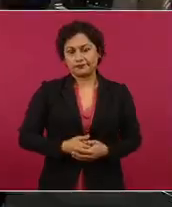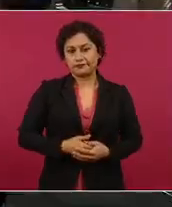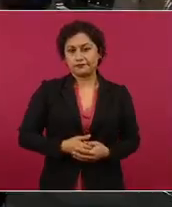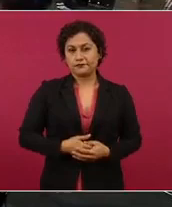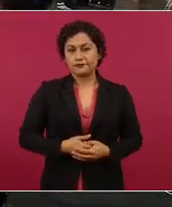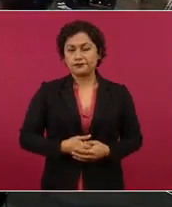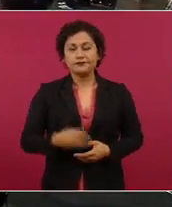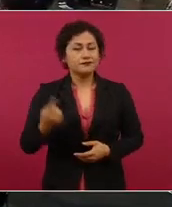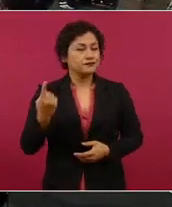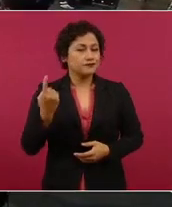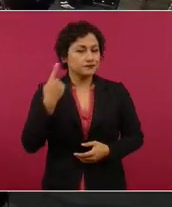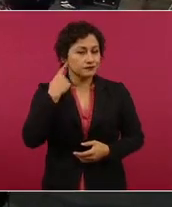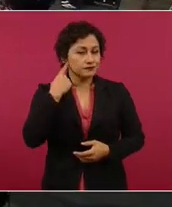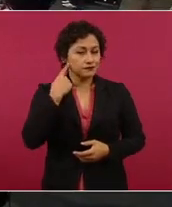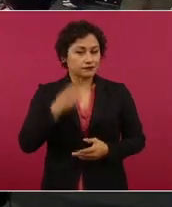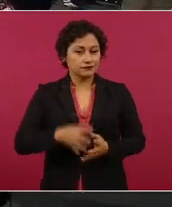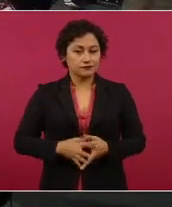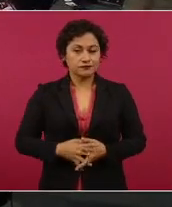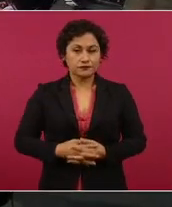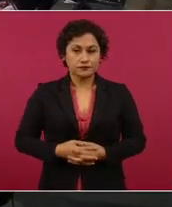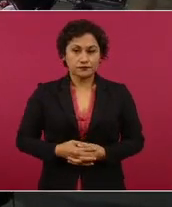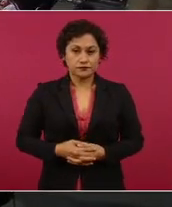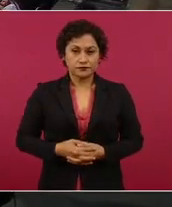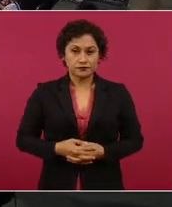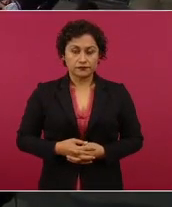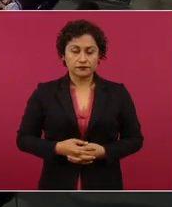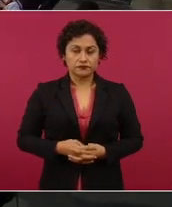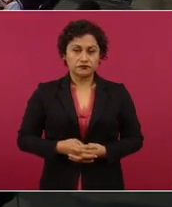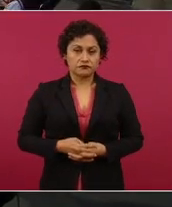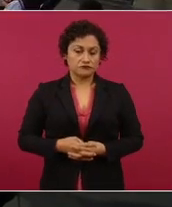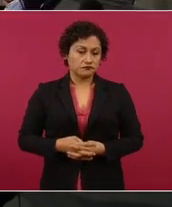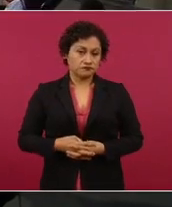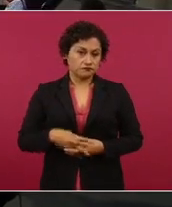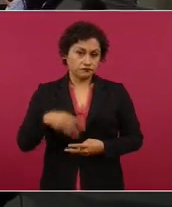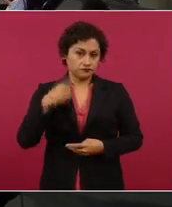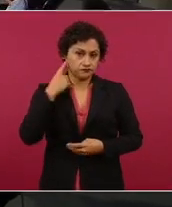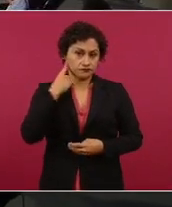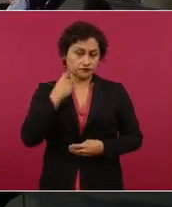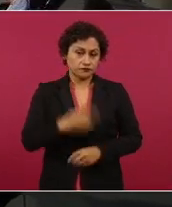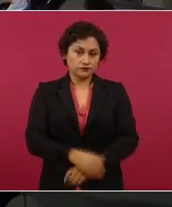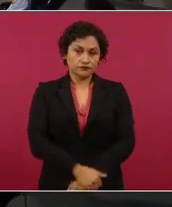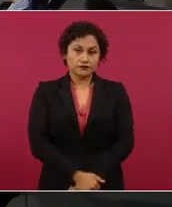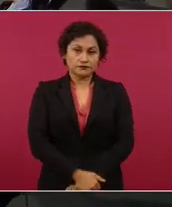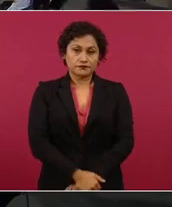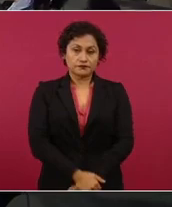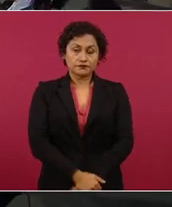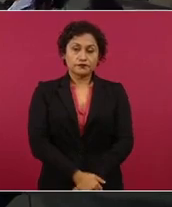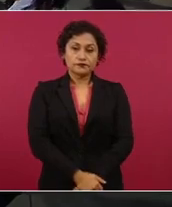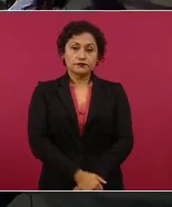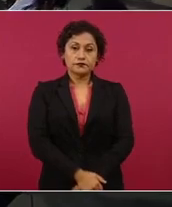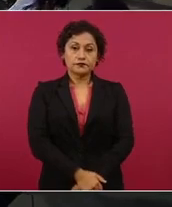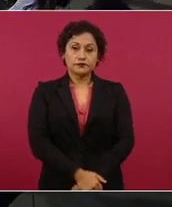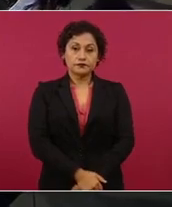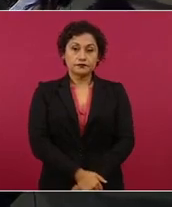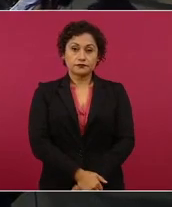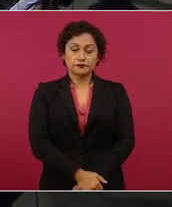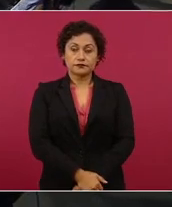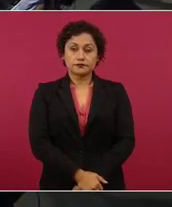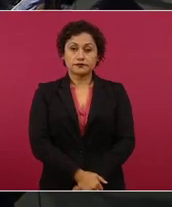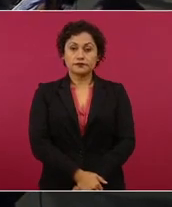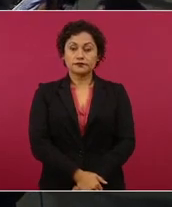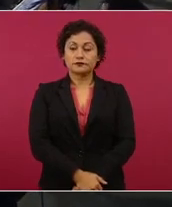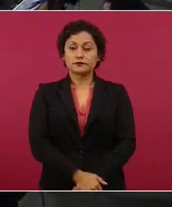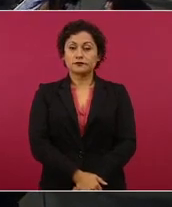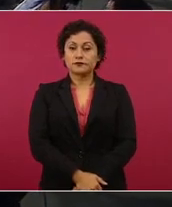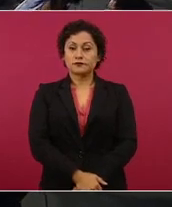¿Mande? Para la alta fructosa que utilice el maíz amarillo, ¿se seguiría usando? Todo lo